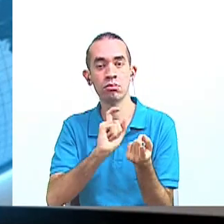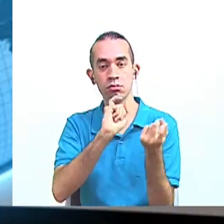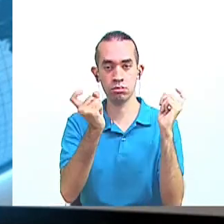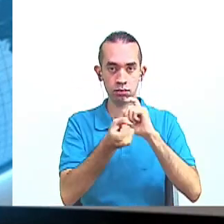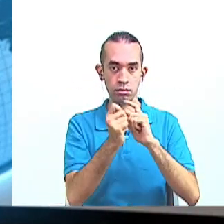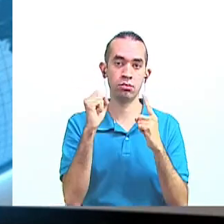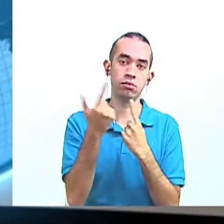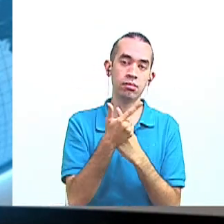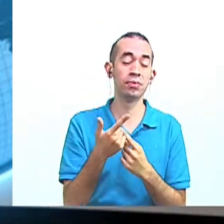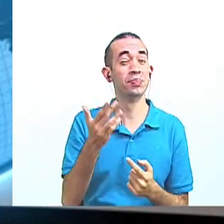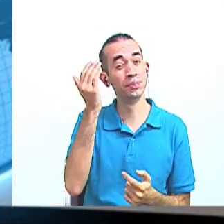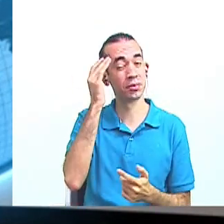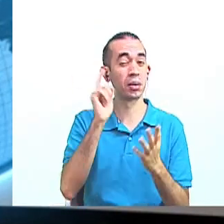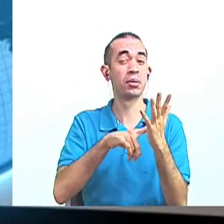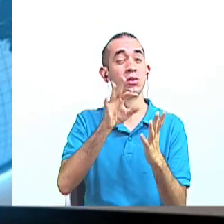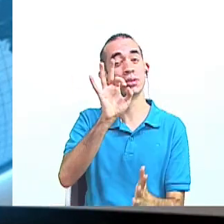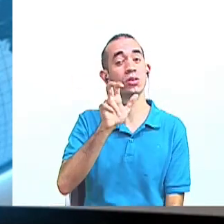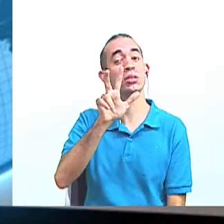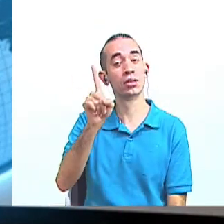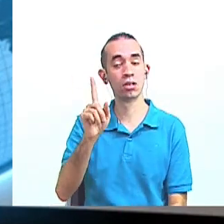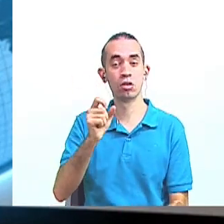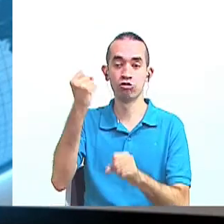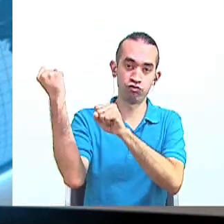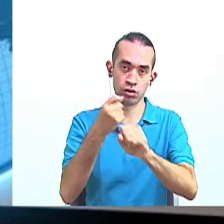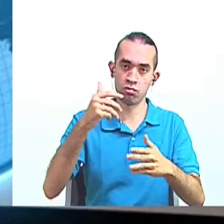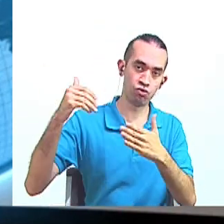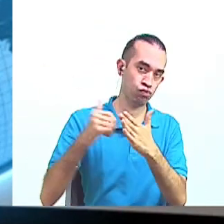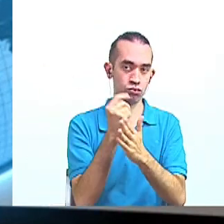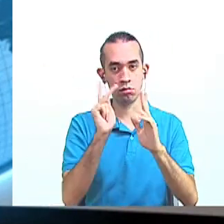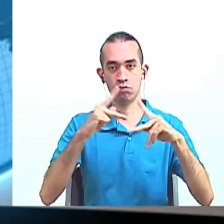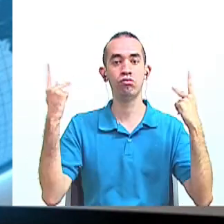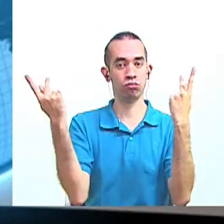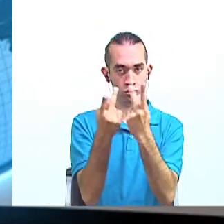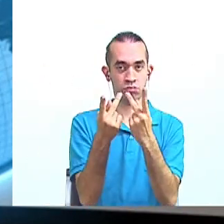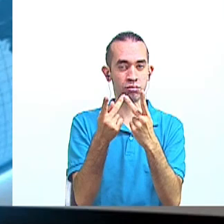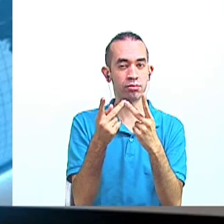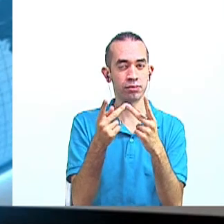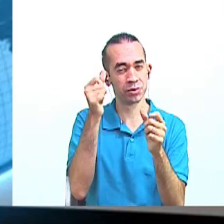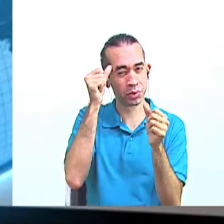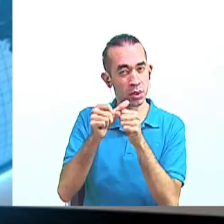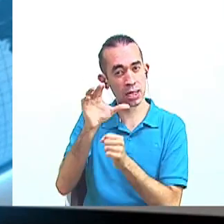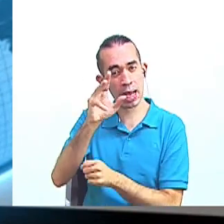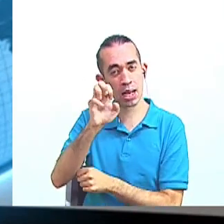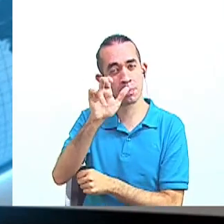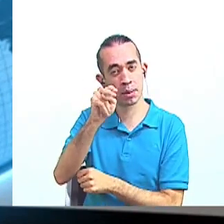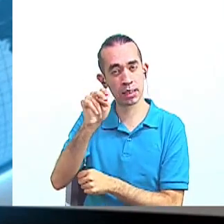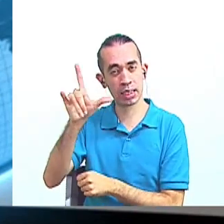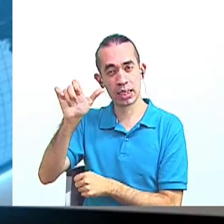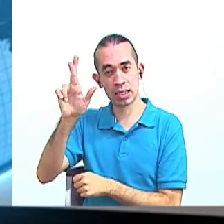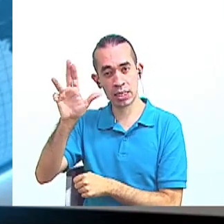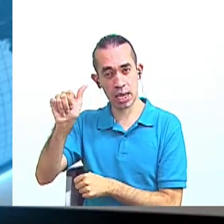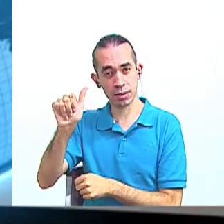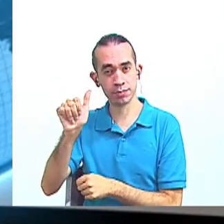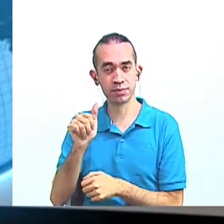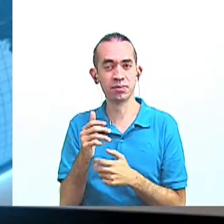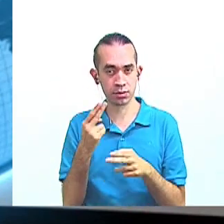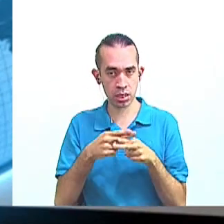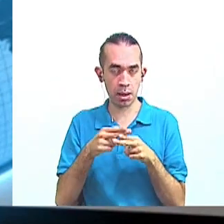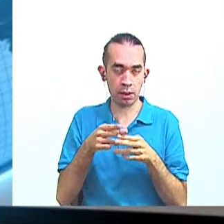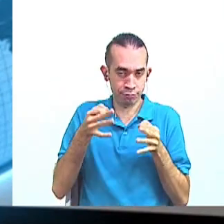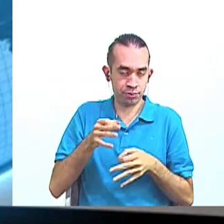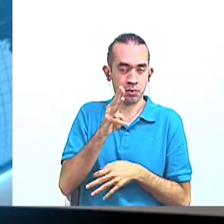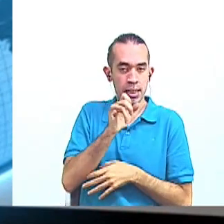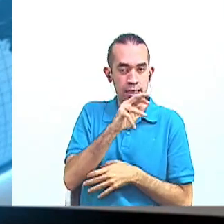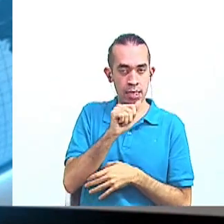En 1931 se funda un nuevo partido. ¿Recuerdan a Carmen Lira? María Isabel Carvajal, aquella muchacha